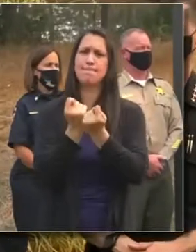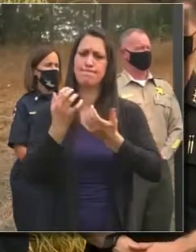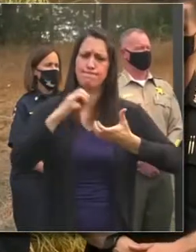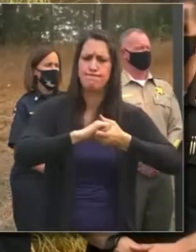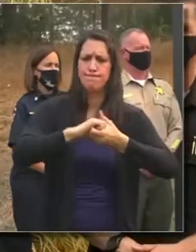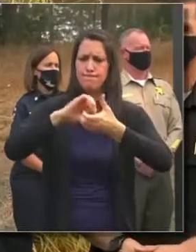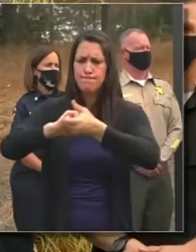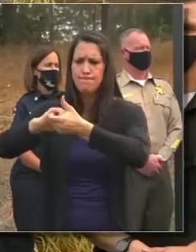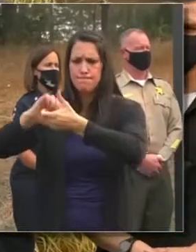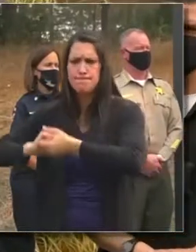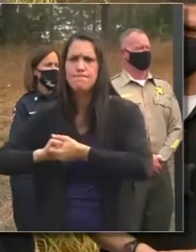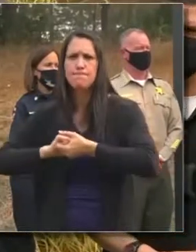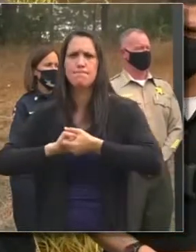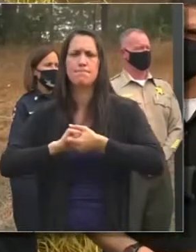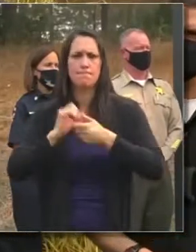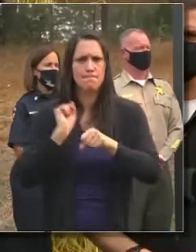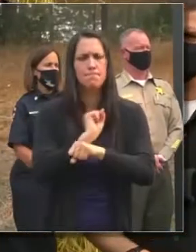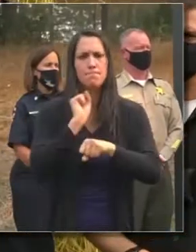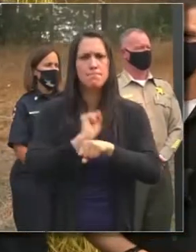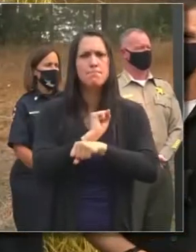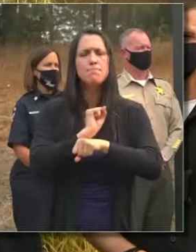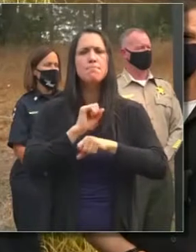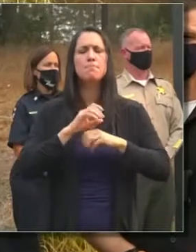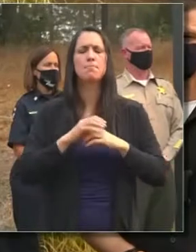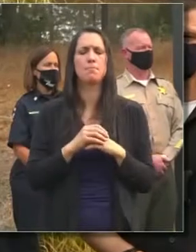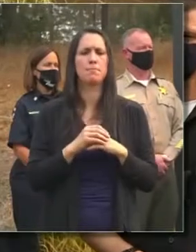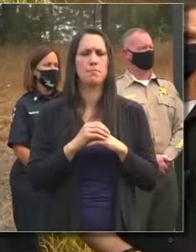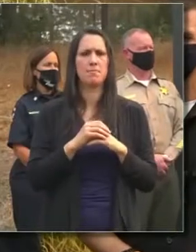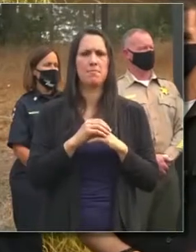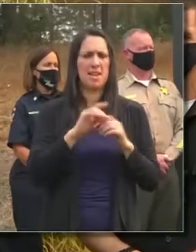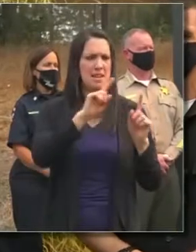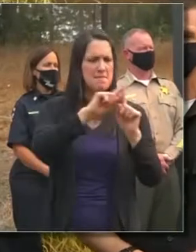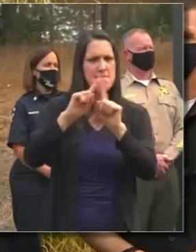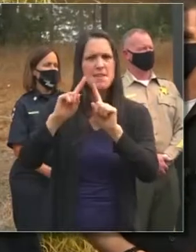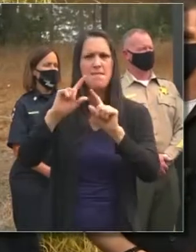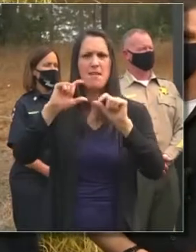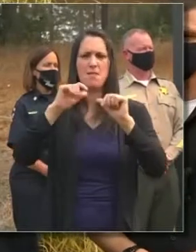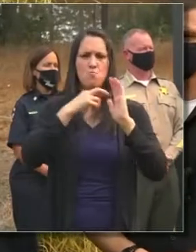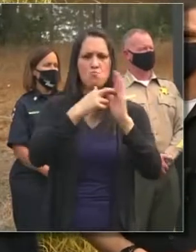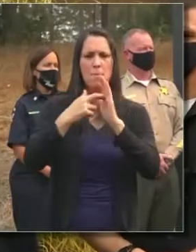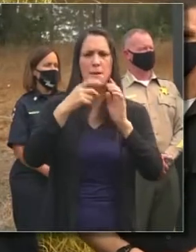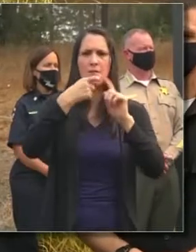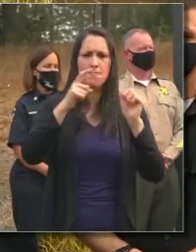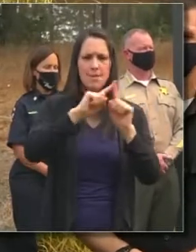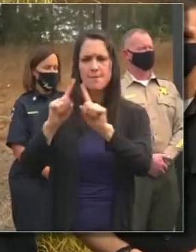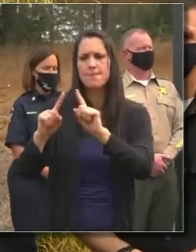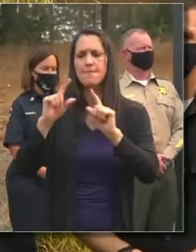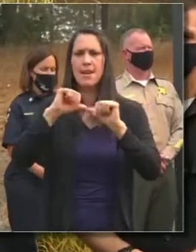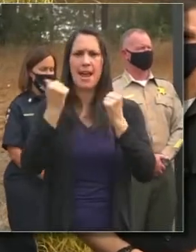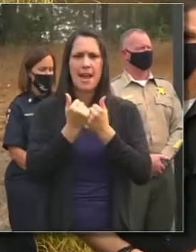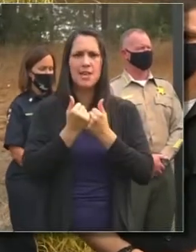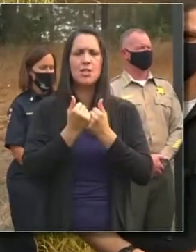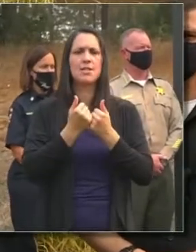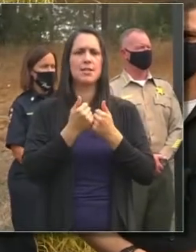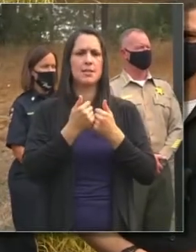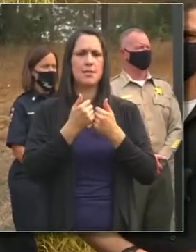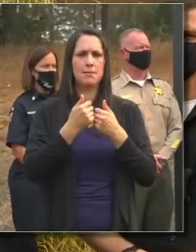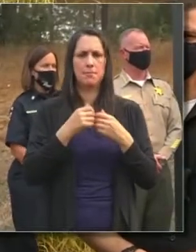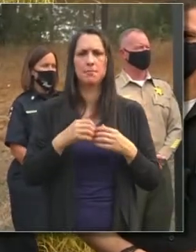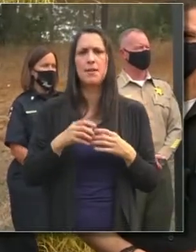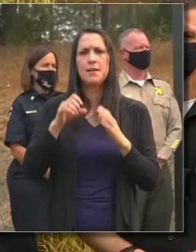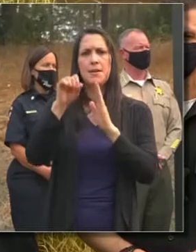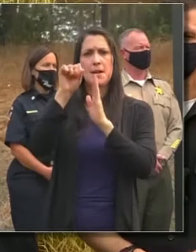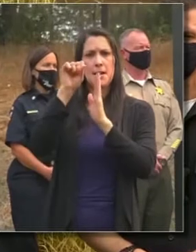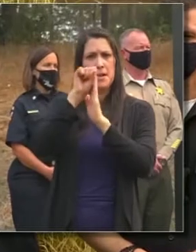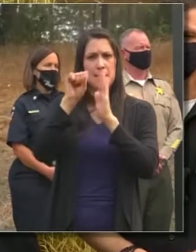y cada agencia que ha estado aquí hoy ha expresado eso a